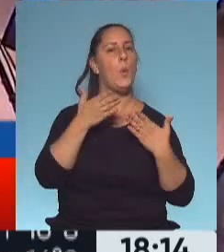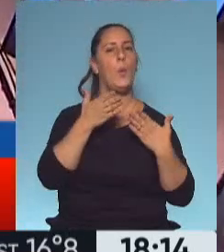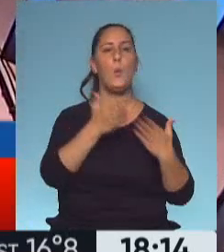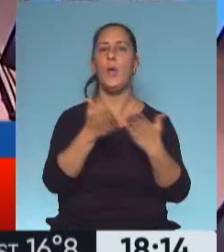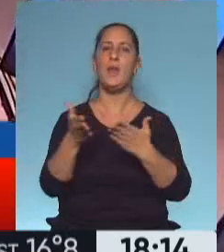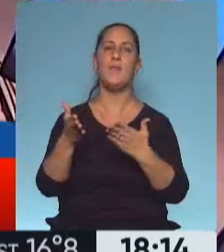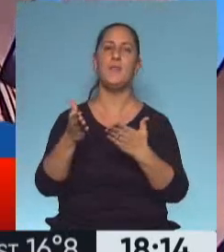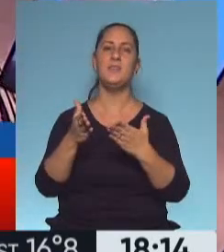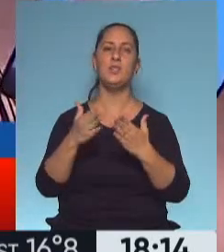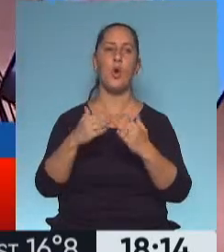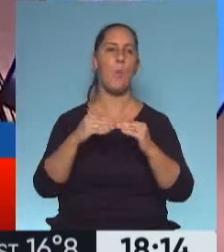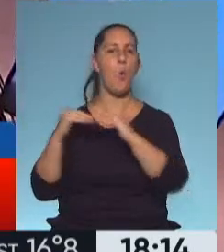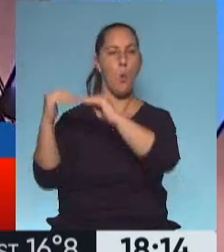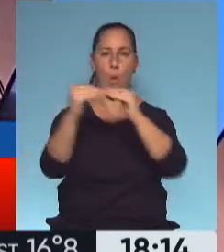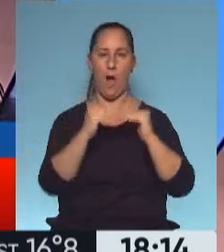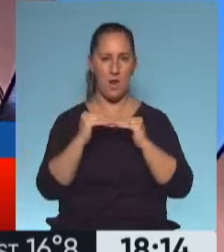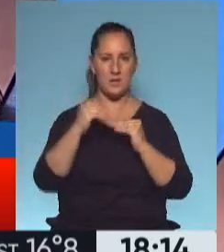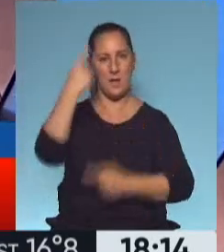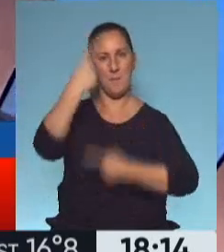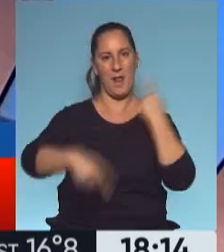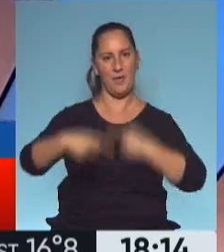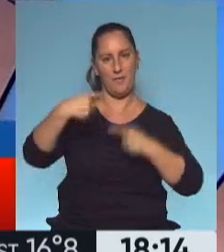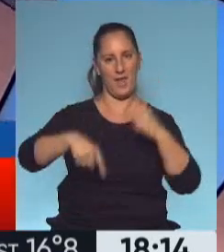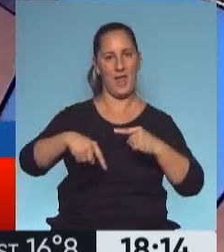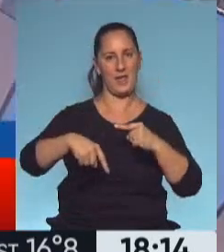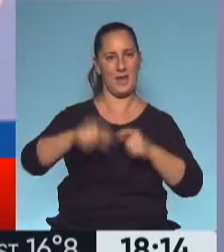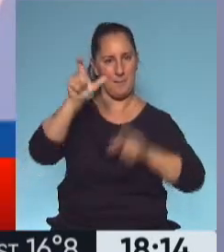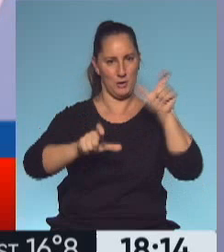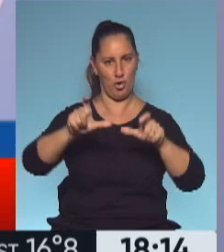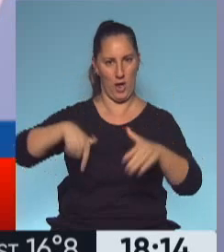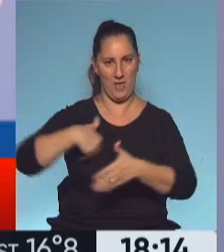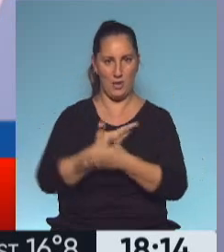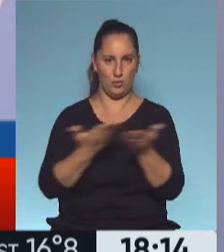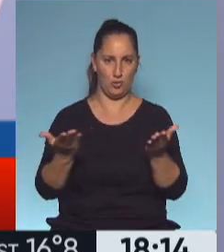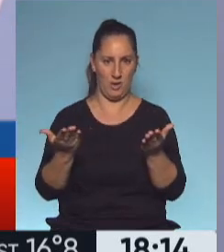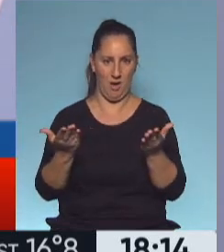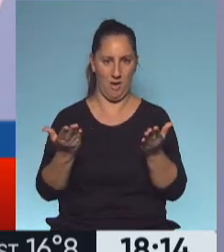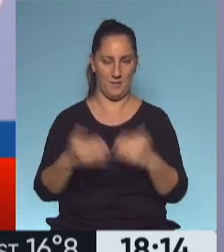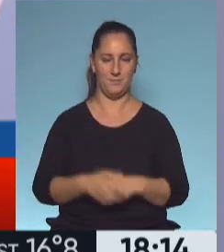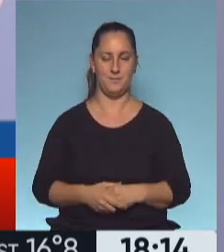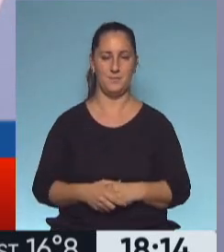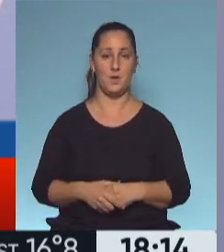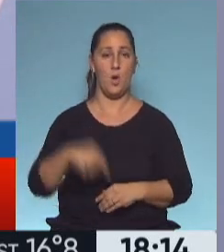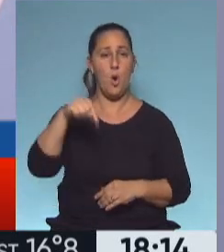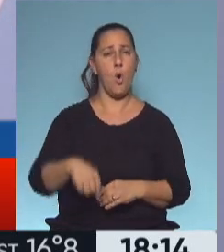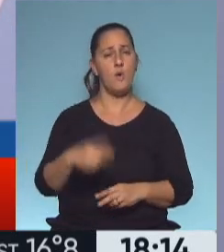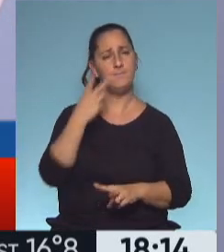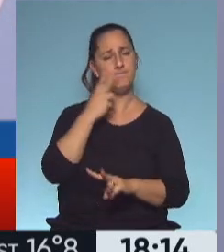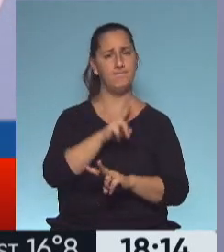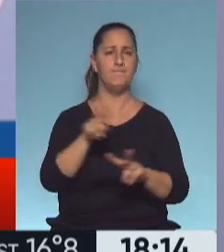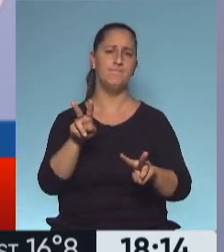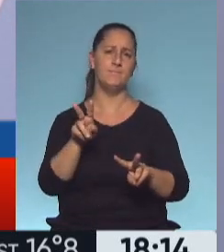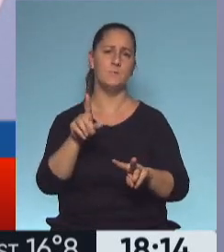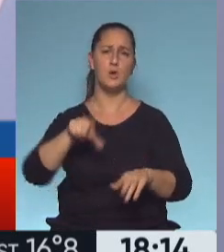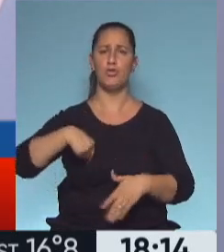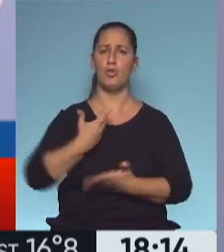beneficios homogéneos para los distintos segmentos de nuestra sociedad. Lo que hoy estamos viendo es que hay una parte de